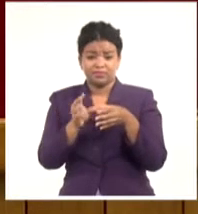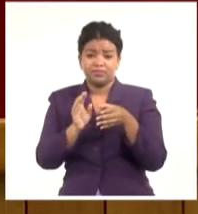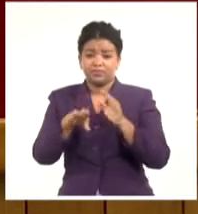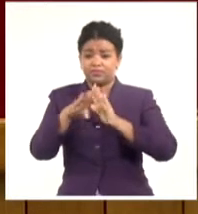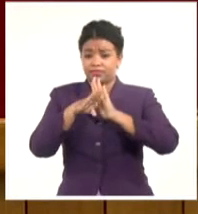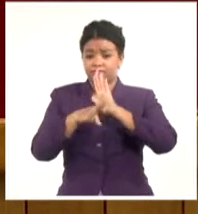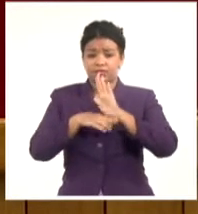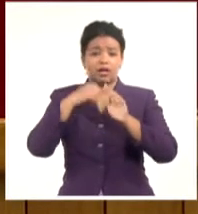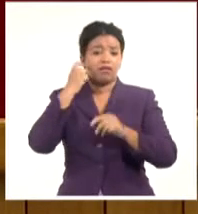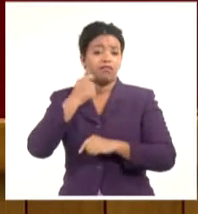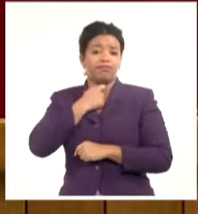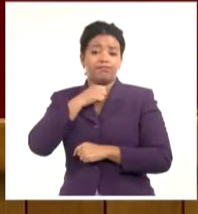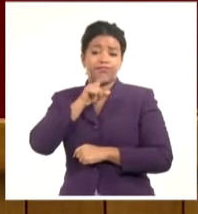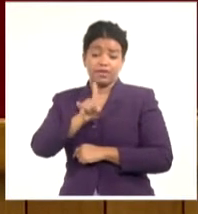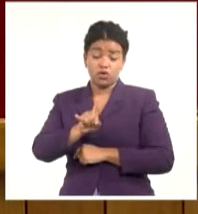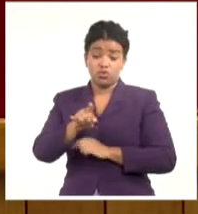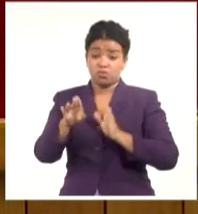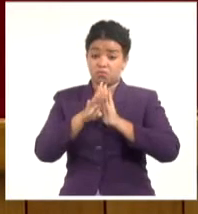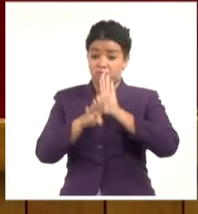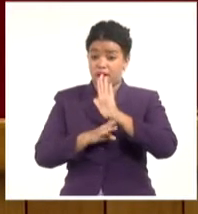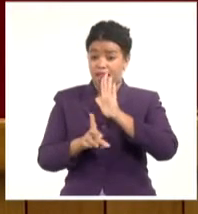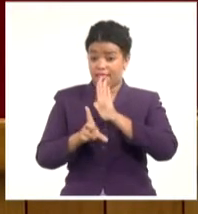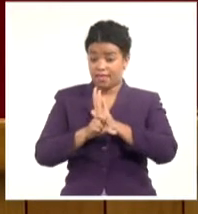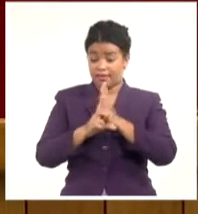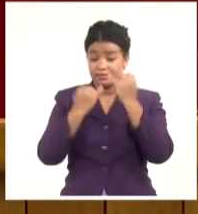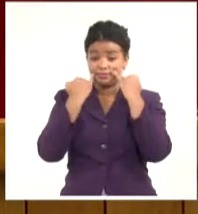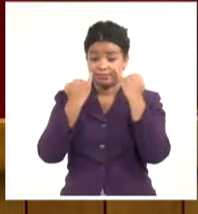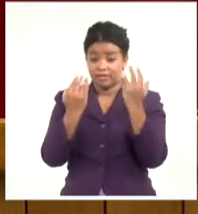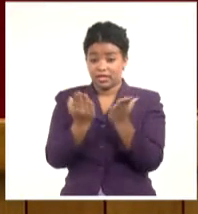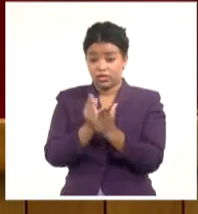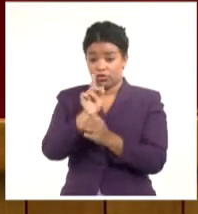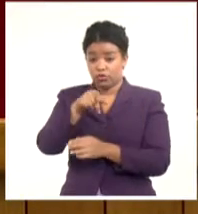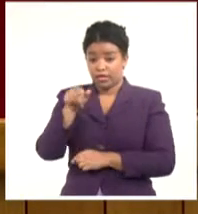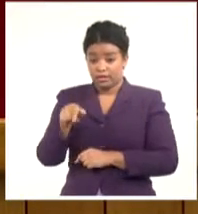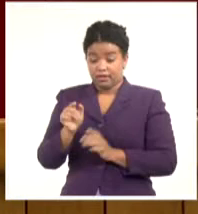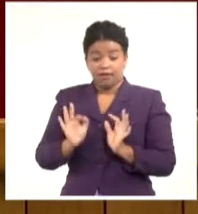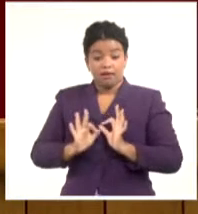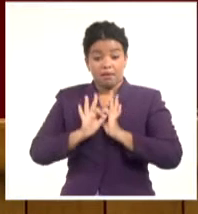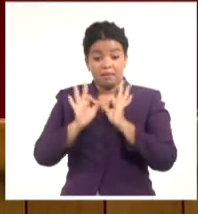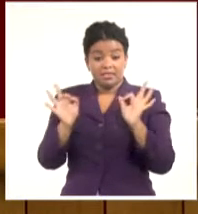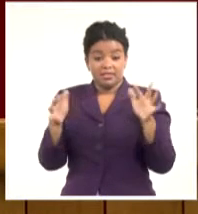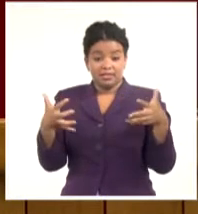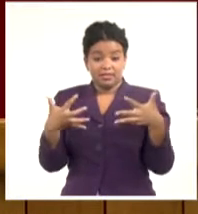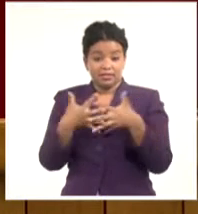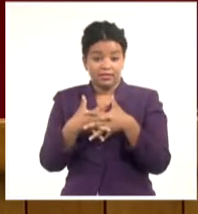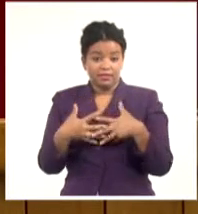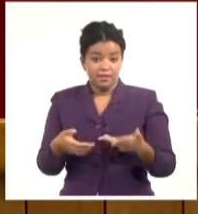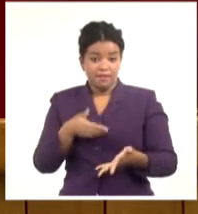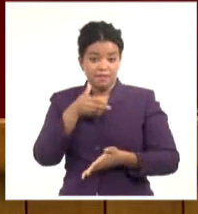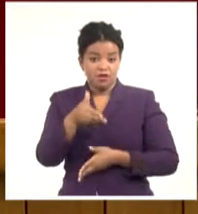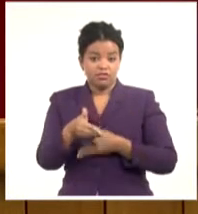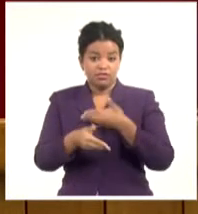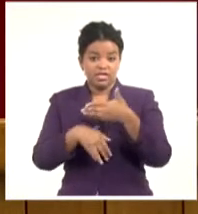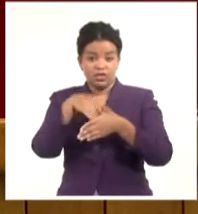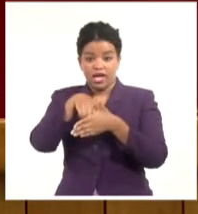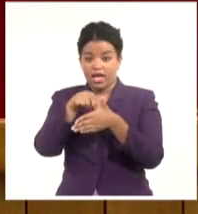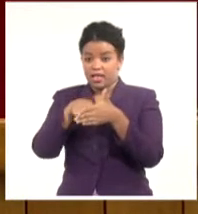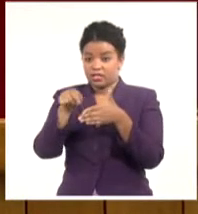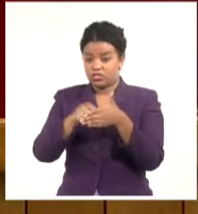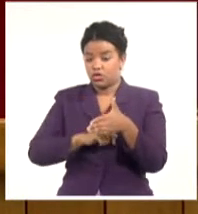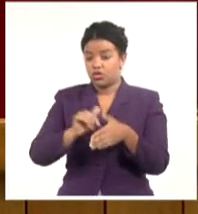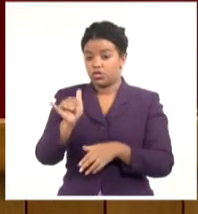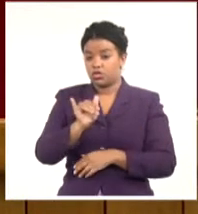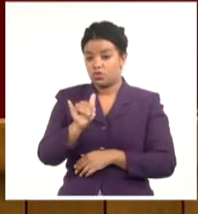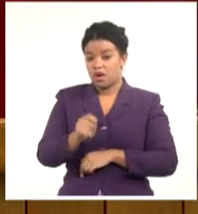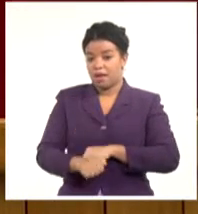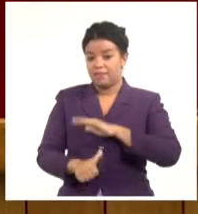parezca más a los intereses estudiantiles, particularmente en lo relacionado con el proceso eleccionario y las funciones del